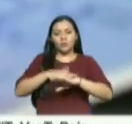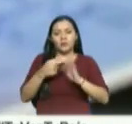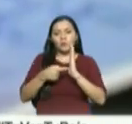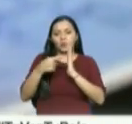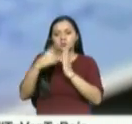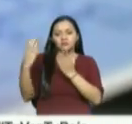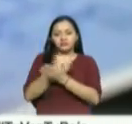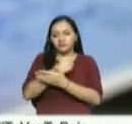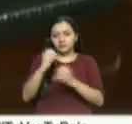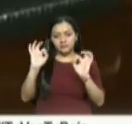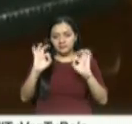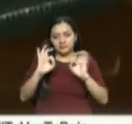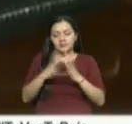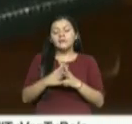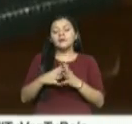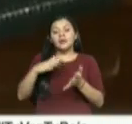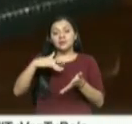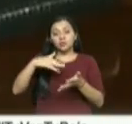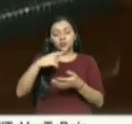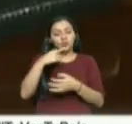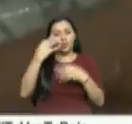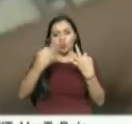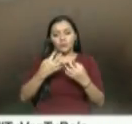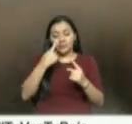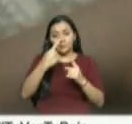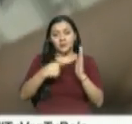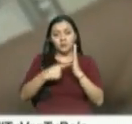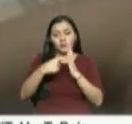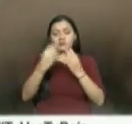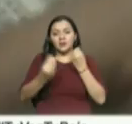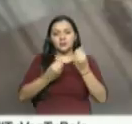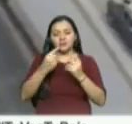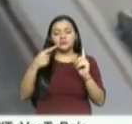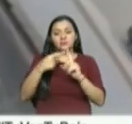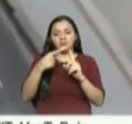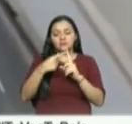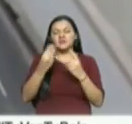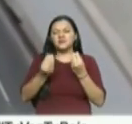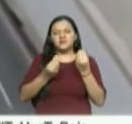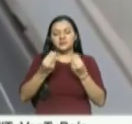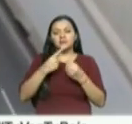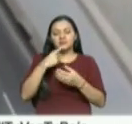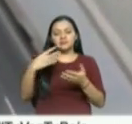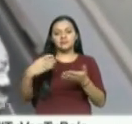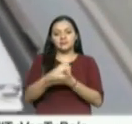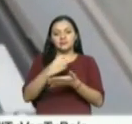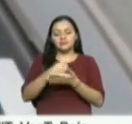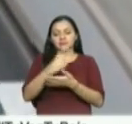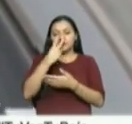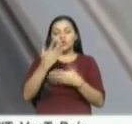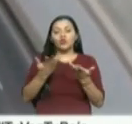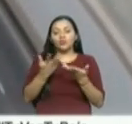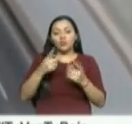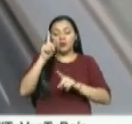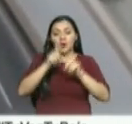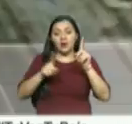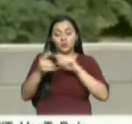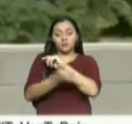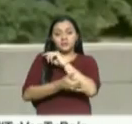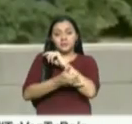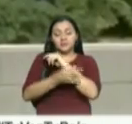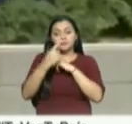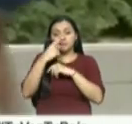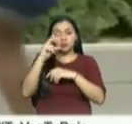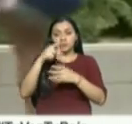Según este estudio, los principales incumplimientos tributarios se dan en el impuesto sobre la renta de las empresas, que en algunos países la